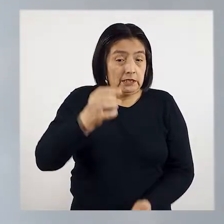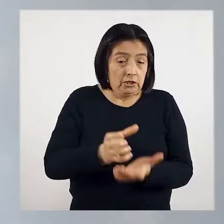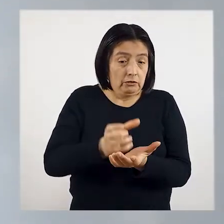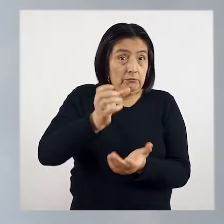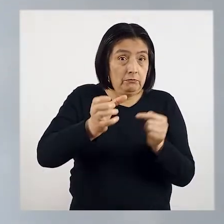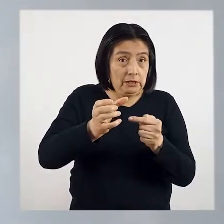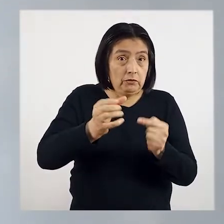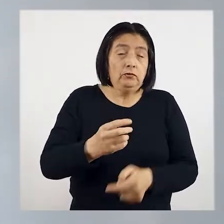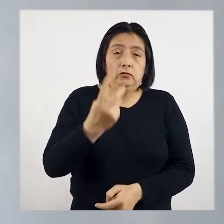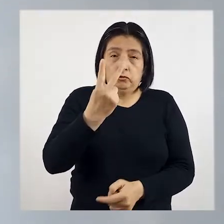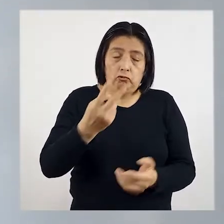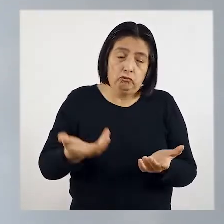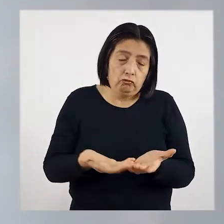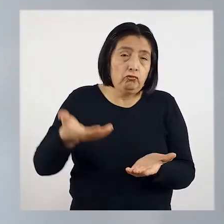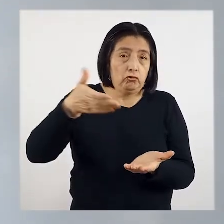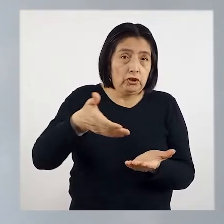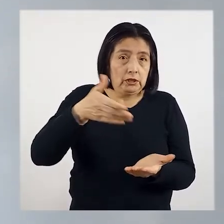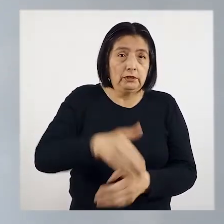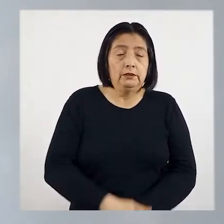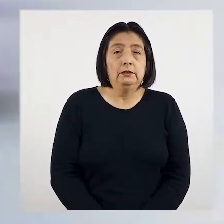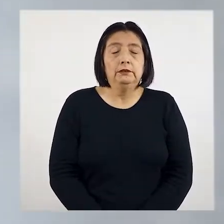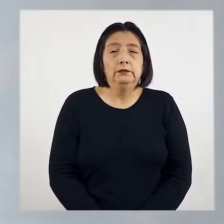Leche evaporada, 2 cucharadas llenas.